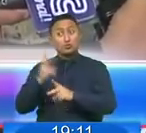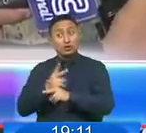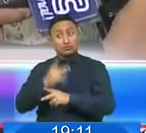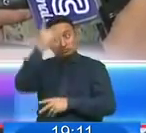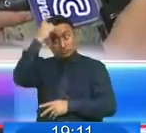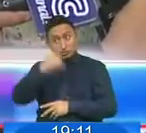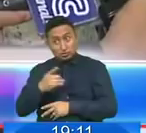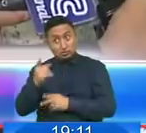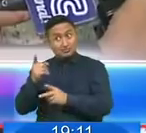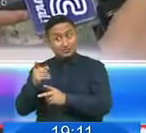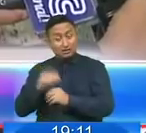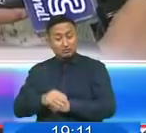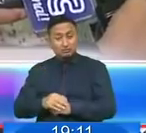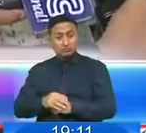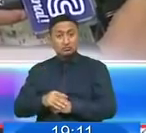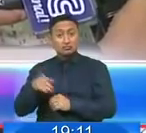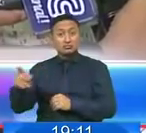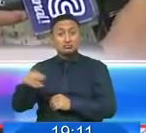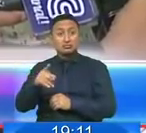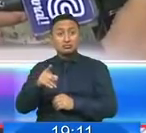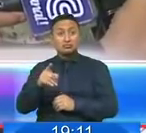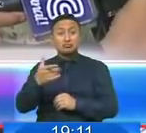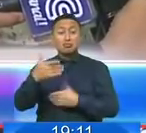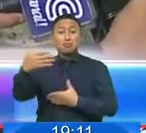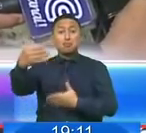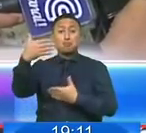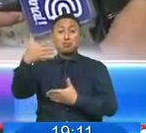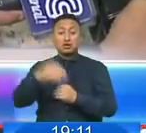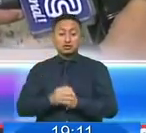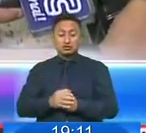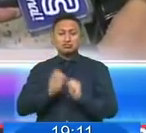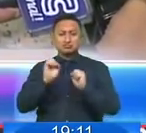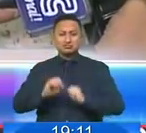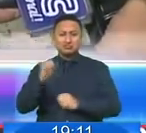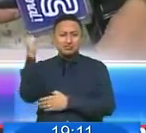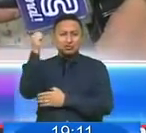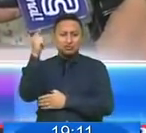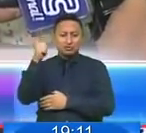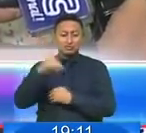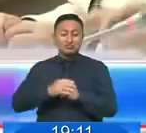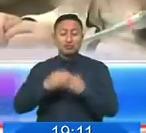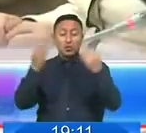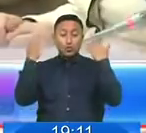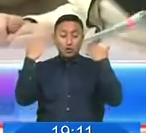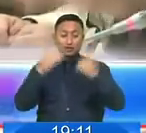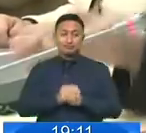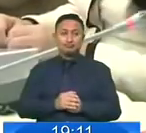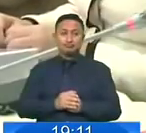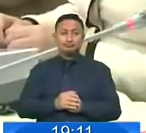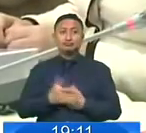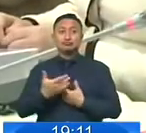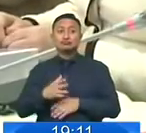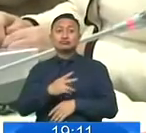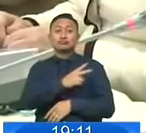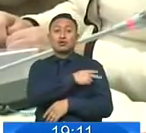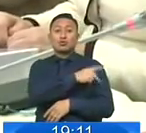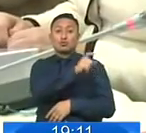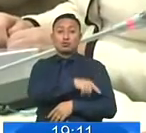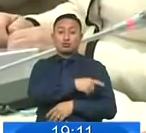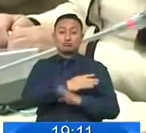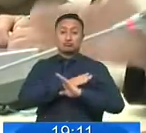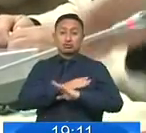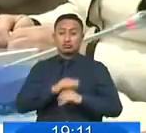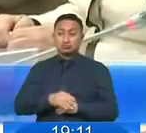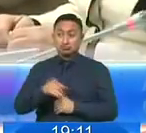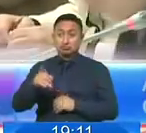ciertos casos donde están involucrados políticos reconocidos de la ciudad de Guayaquil. El vocal se defiende y asegura que la legislatura